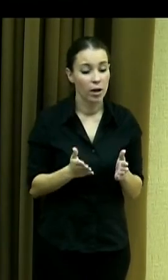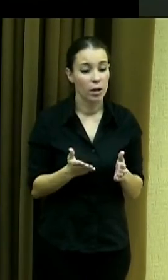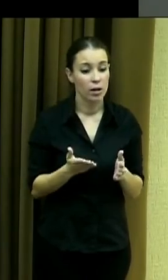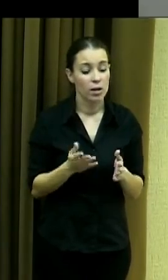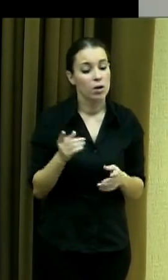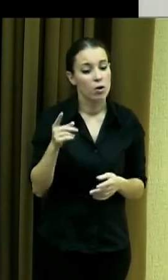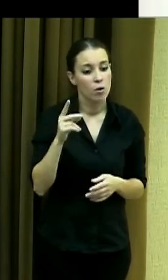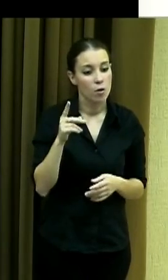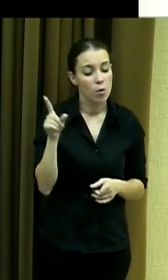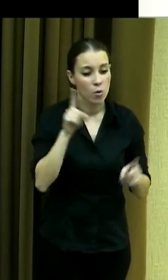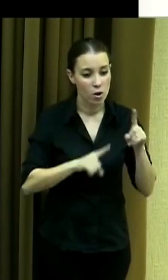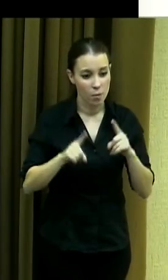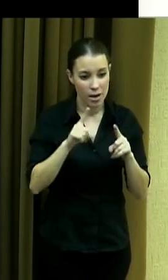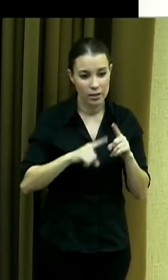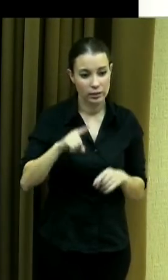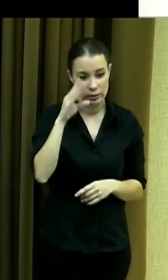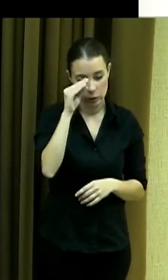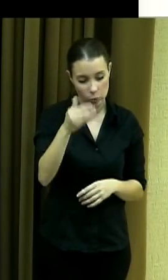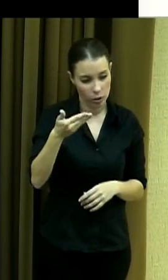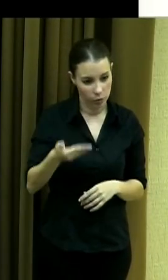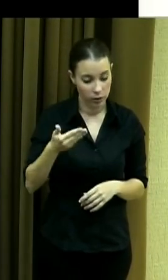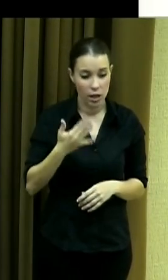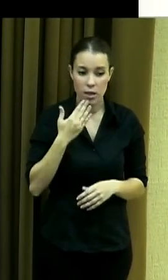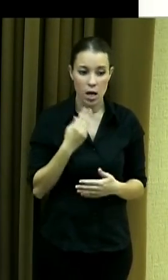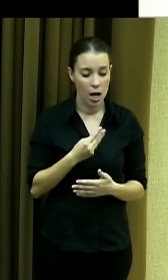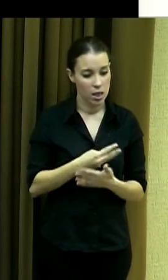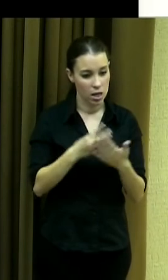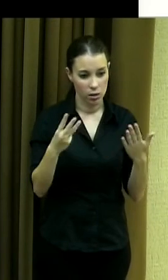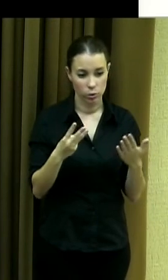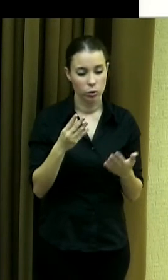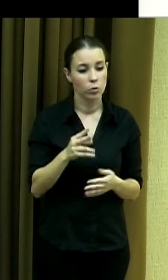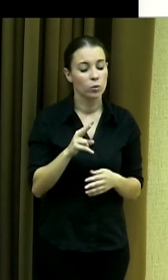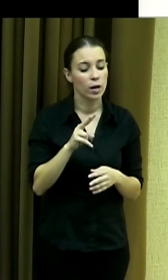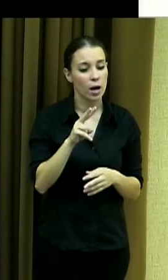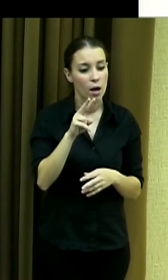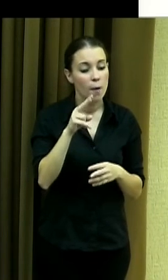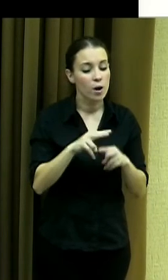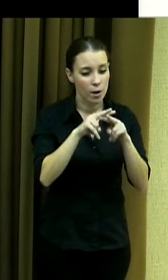nivel intelectual, importante. Y a los 18 años ya se hace una valoración definitiva.